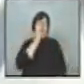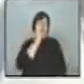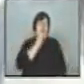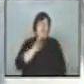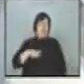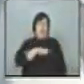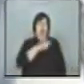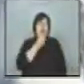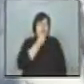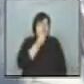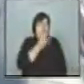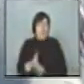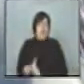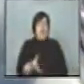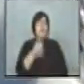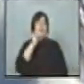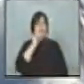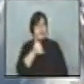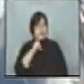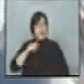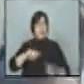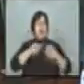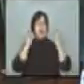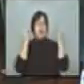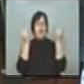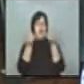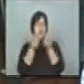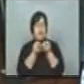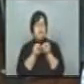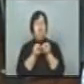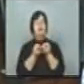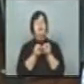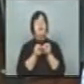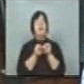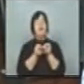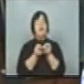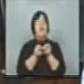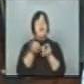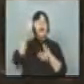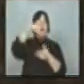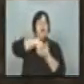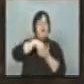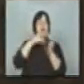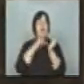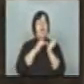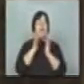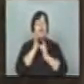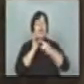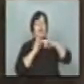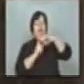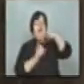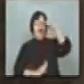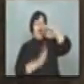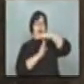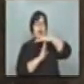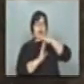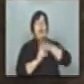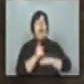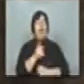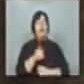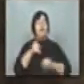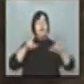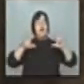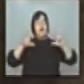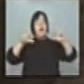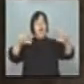muchas gracias. Sí, esta es una de las salas del Museo Eclesiástico Catedral y este cuadro de Pérez Celis forma parte del acervo del